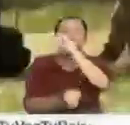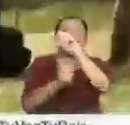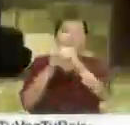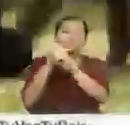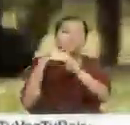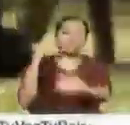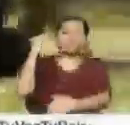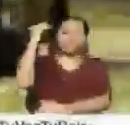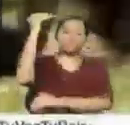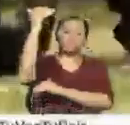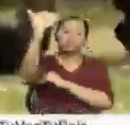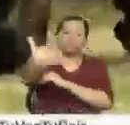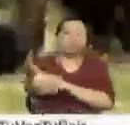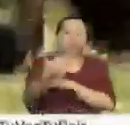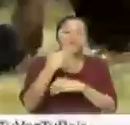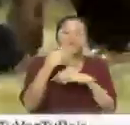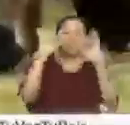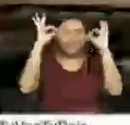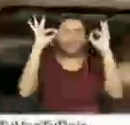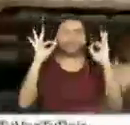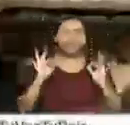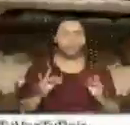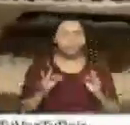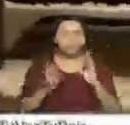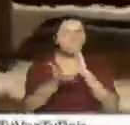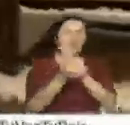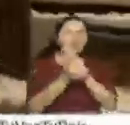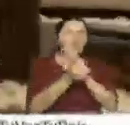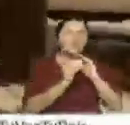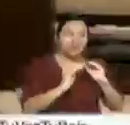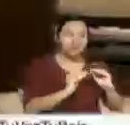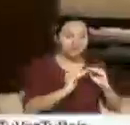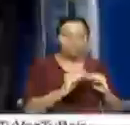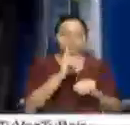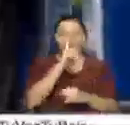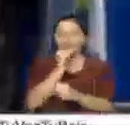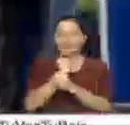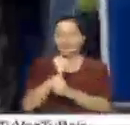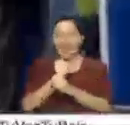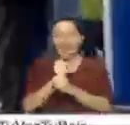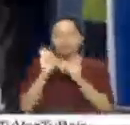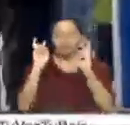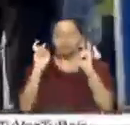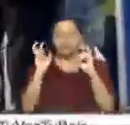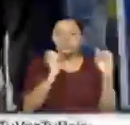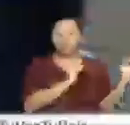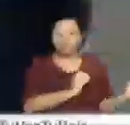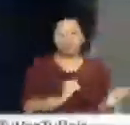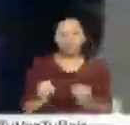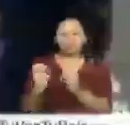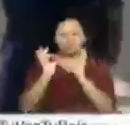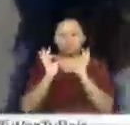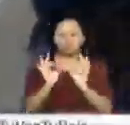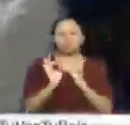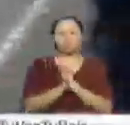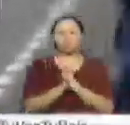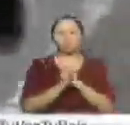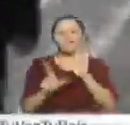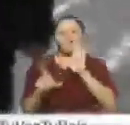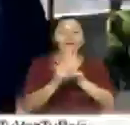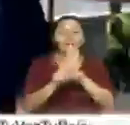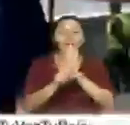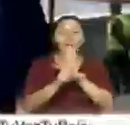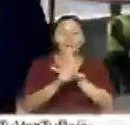tiempo en que llevaría a ajustar el presupuesto, la capacitación a los funcionarios y el tema organizativo. El Código Orgánico